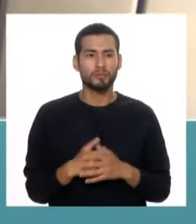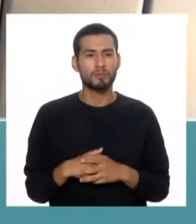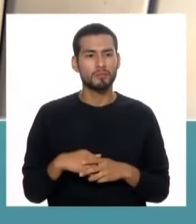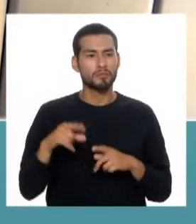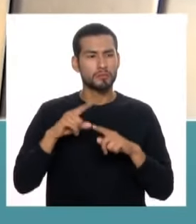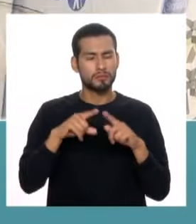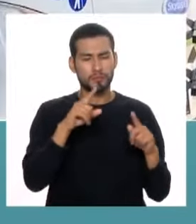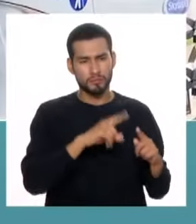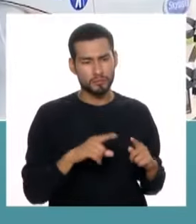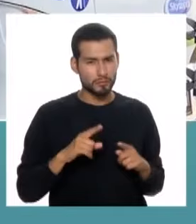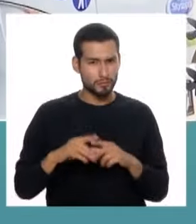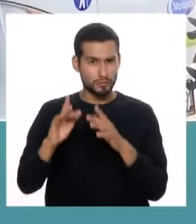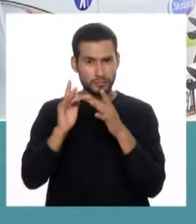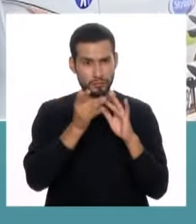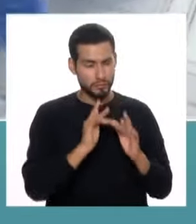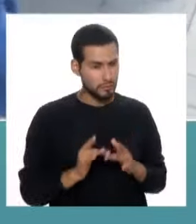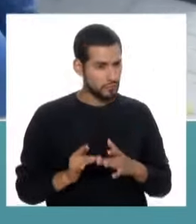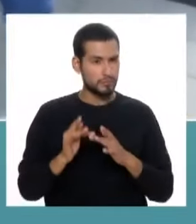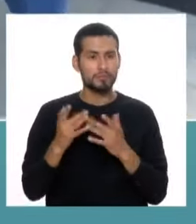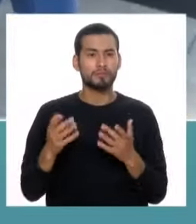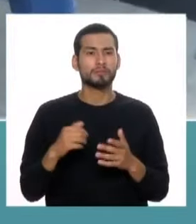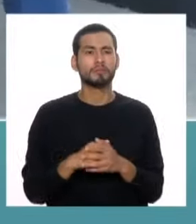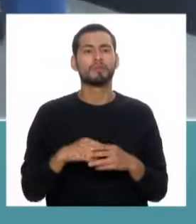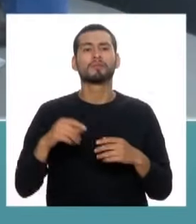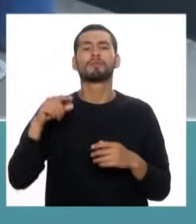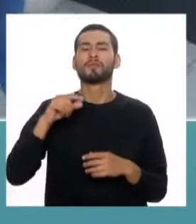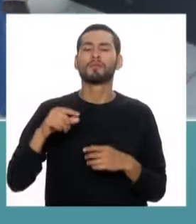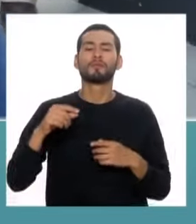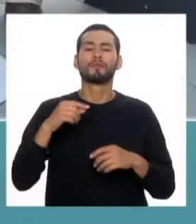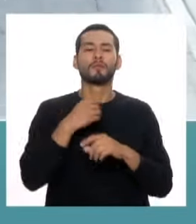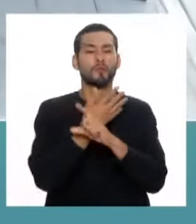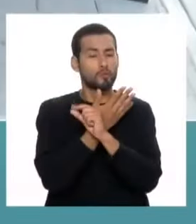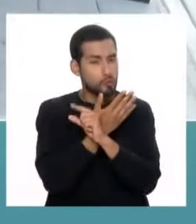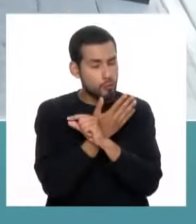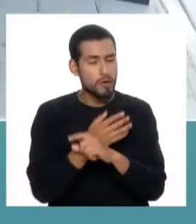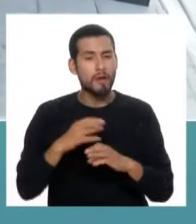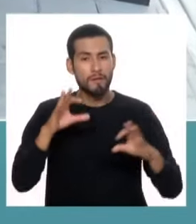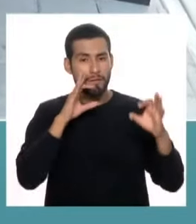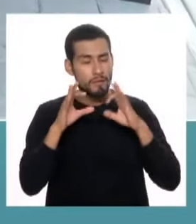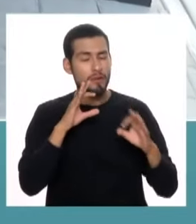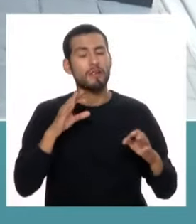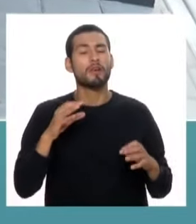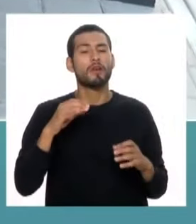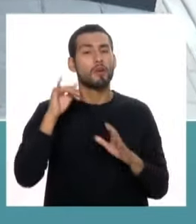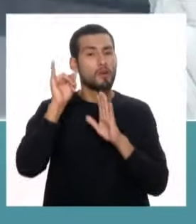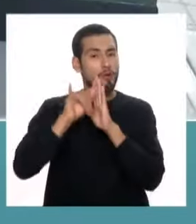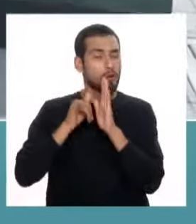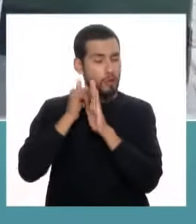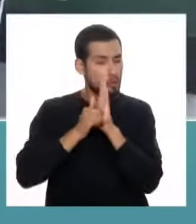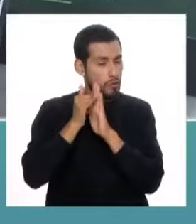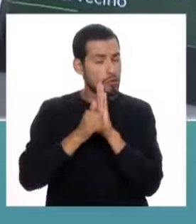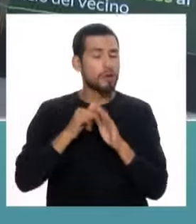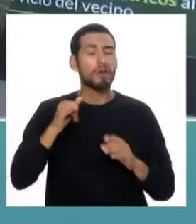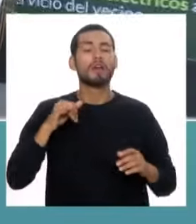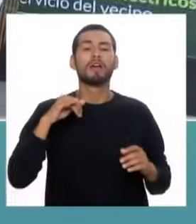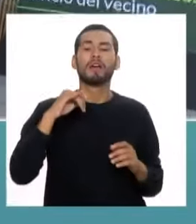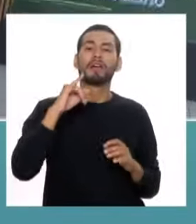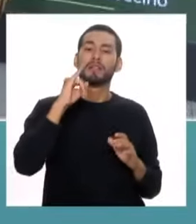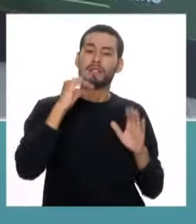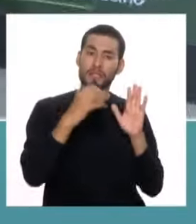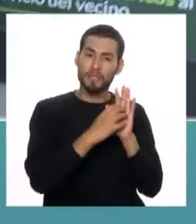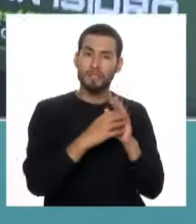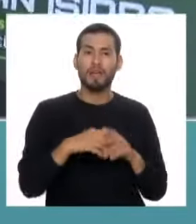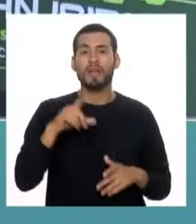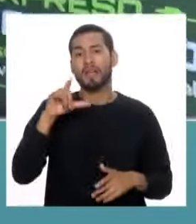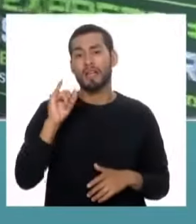nuestras diversas redes sociales. Estamos en Twitter, en Facebook, en YouTube, en Instagram, LinkedIn y también a través